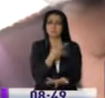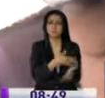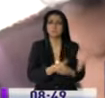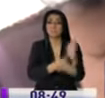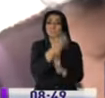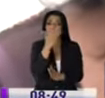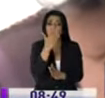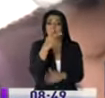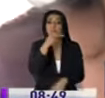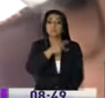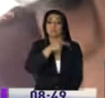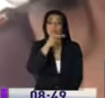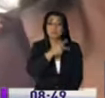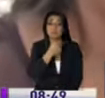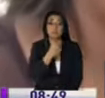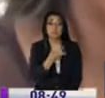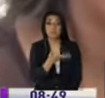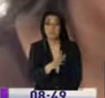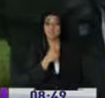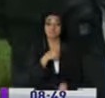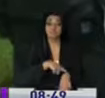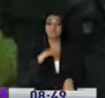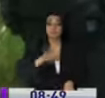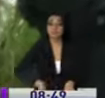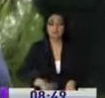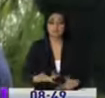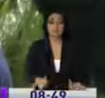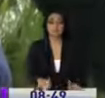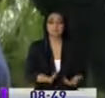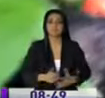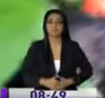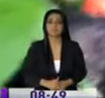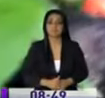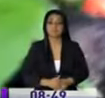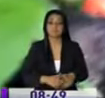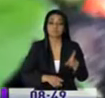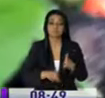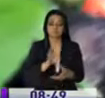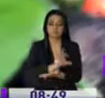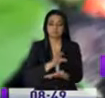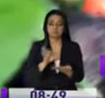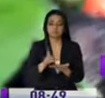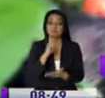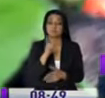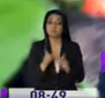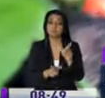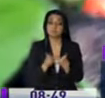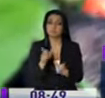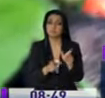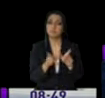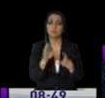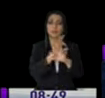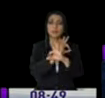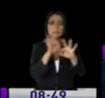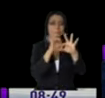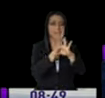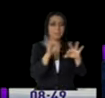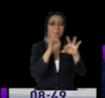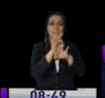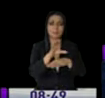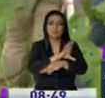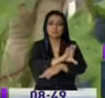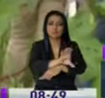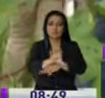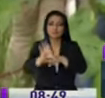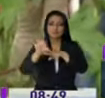a Puerto Viejo, como ya no alcanzaron. El hecho se produjo, según testigos, cuando varias personas hacían la limpieza de una finca. Y